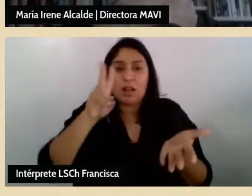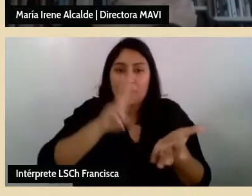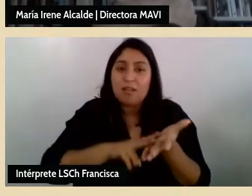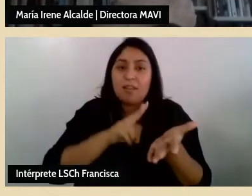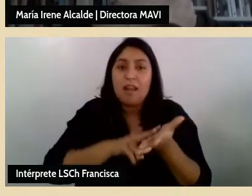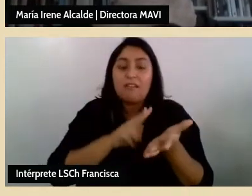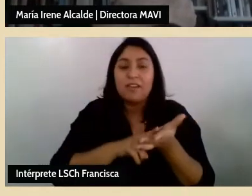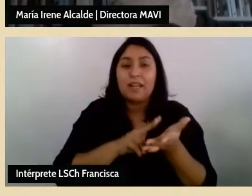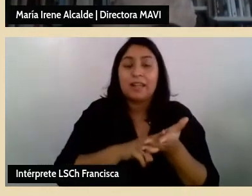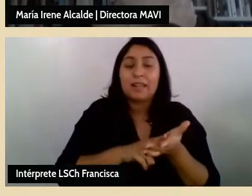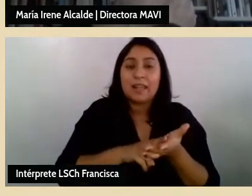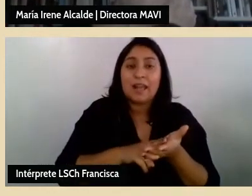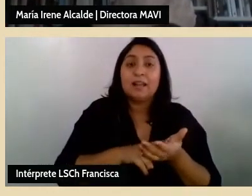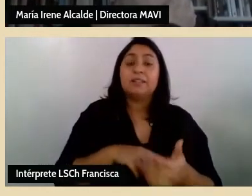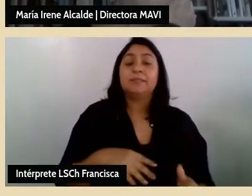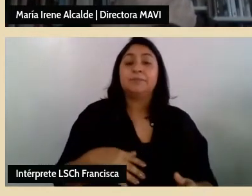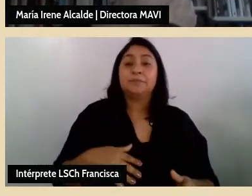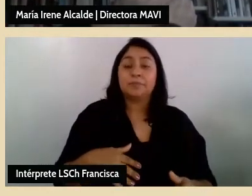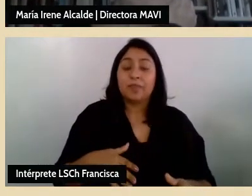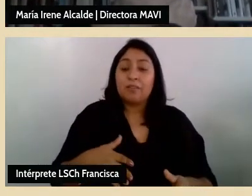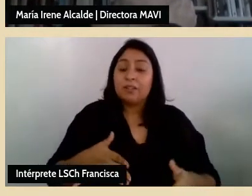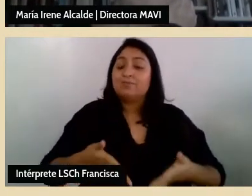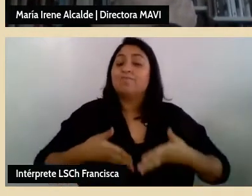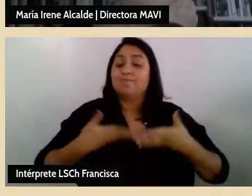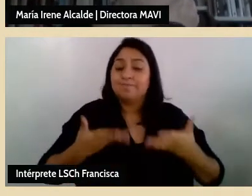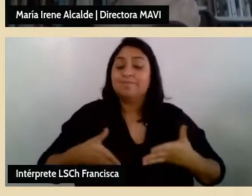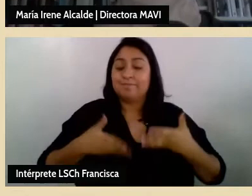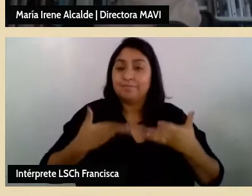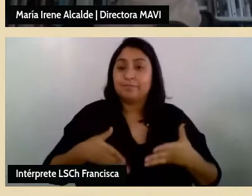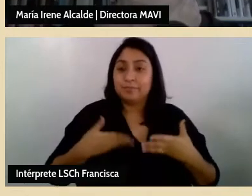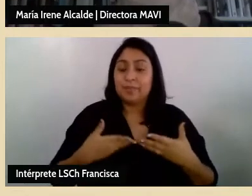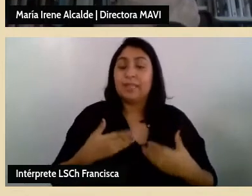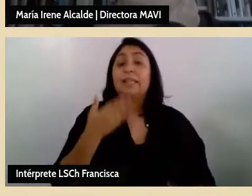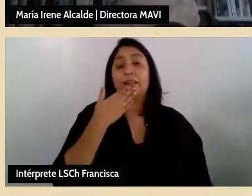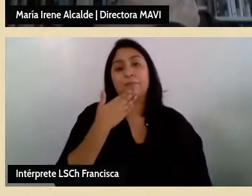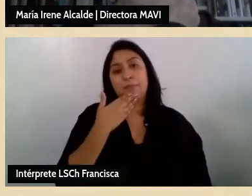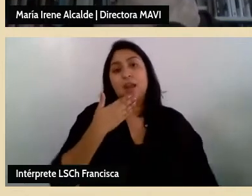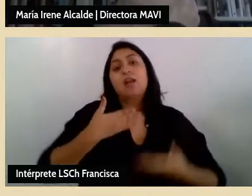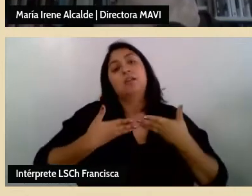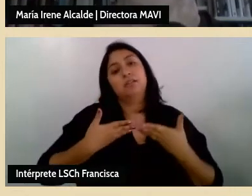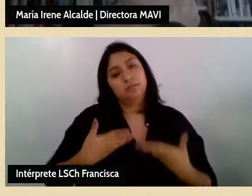sumamente estimulante y agotador.